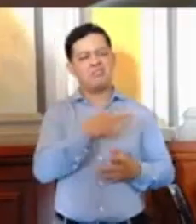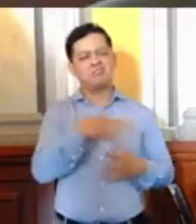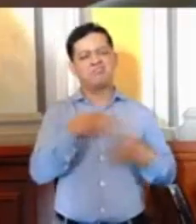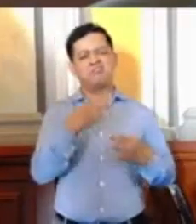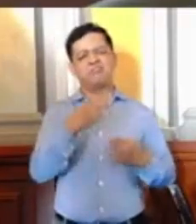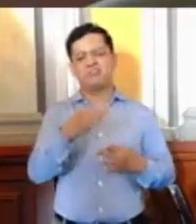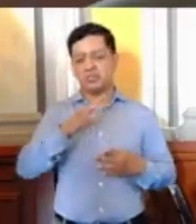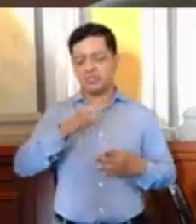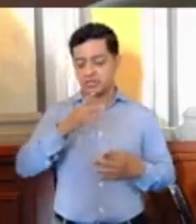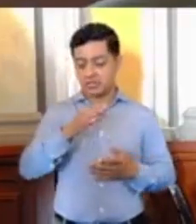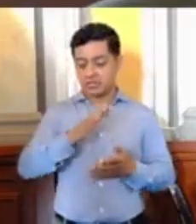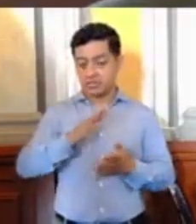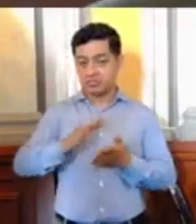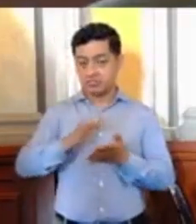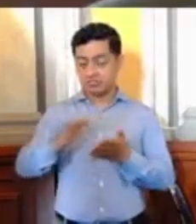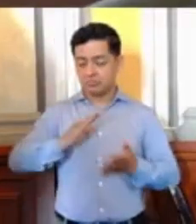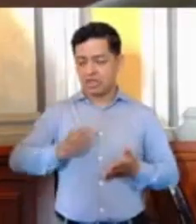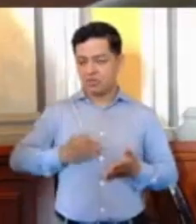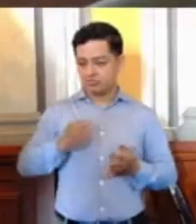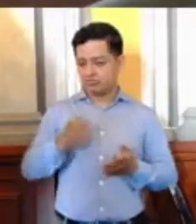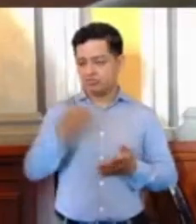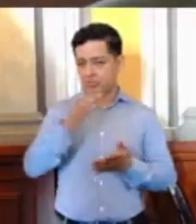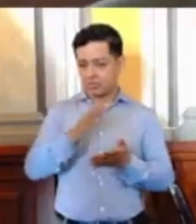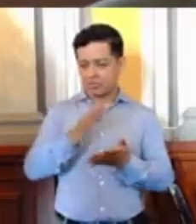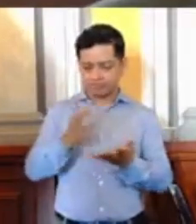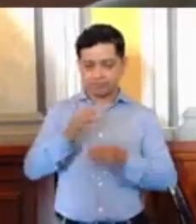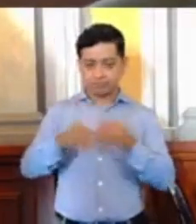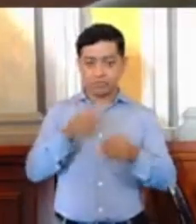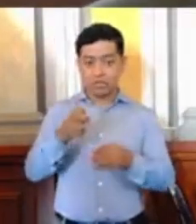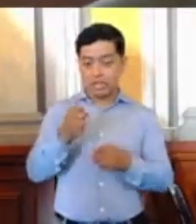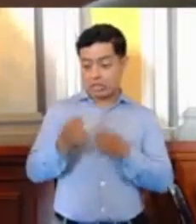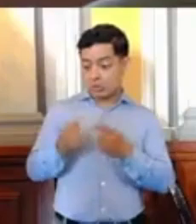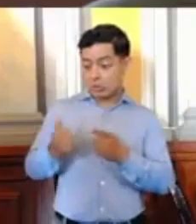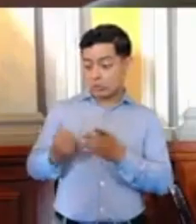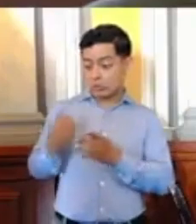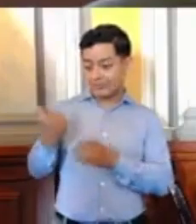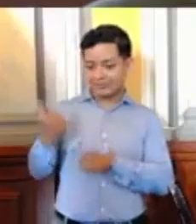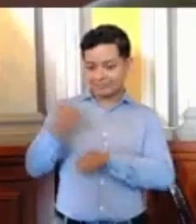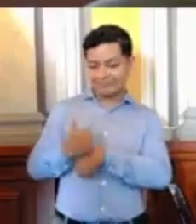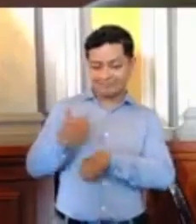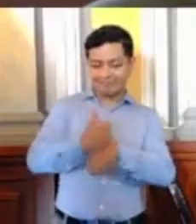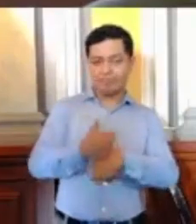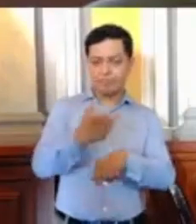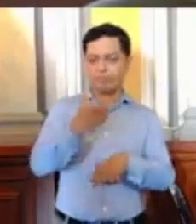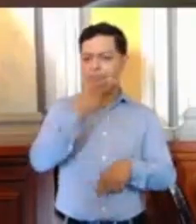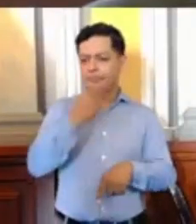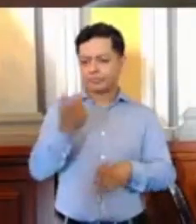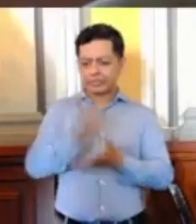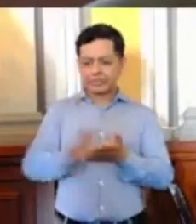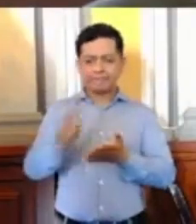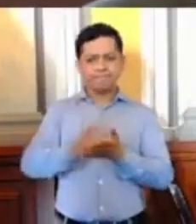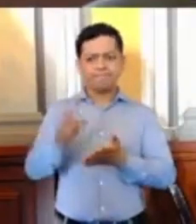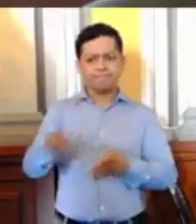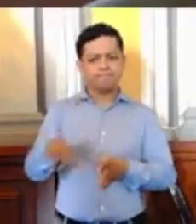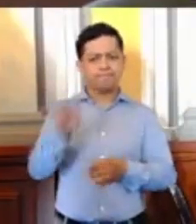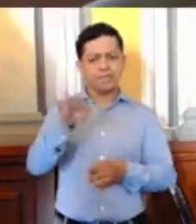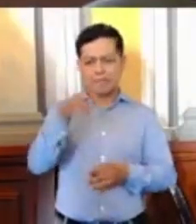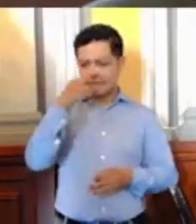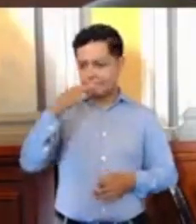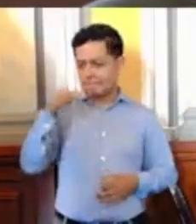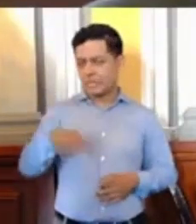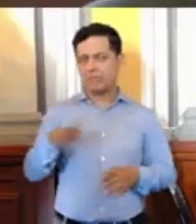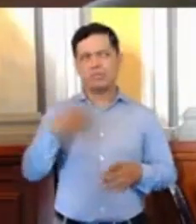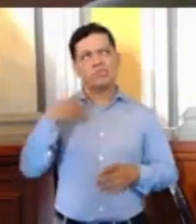para expresarse. Otros son recién llegados, son escritores que escogieron México como